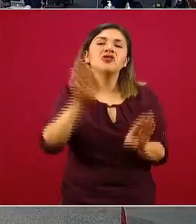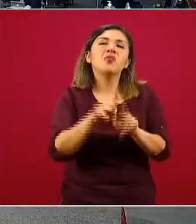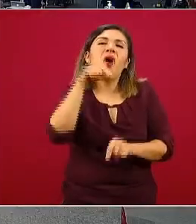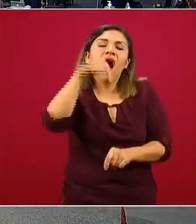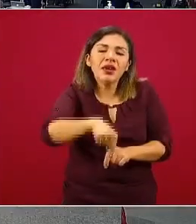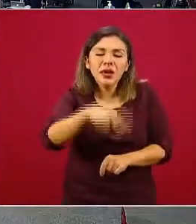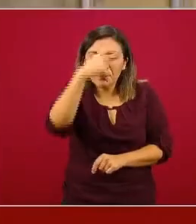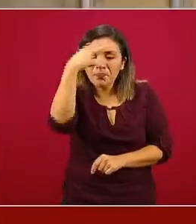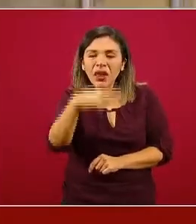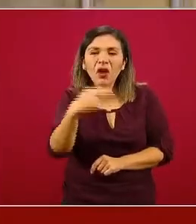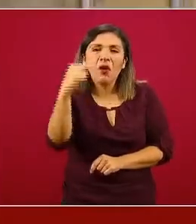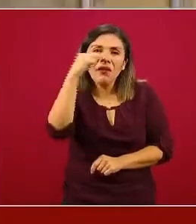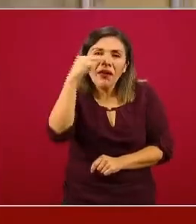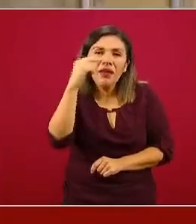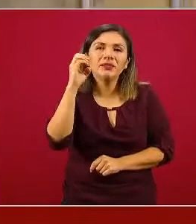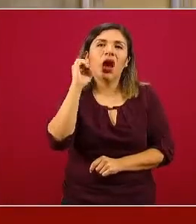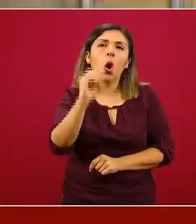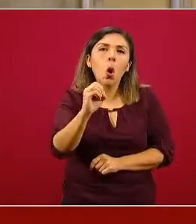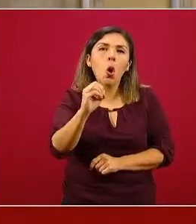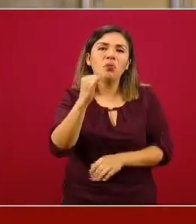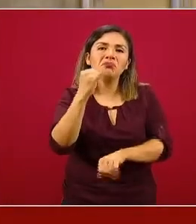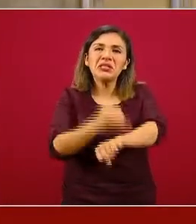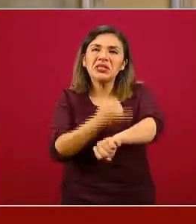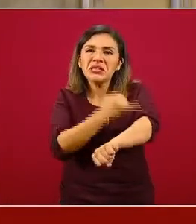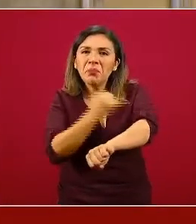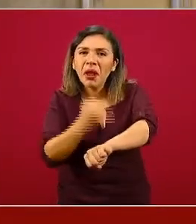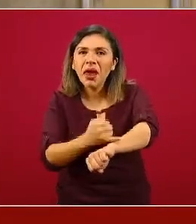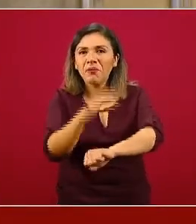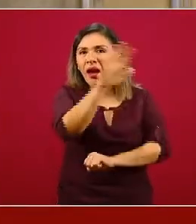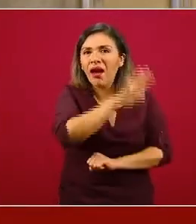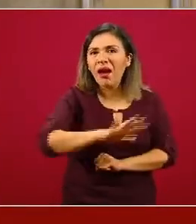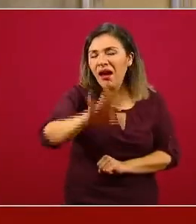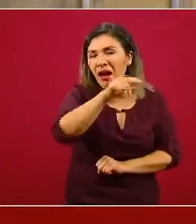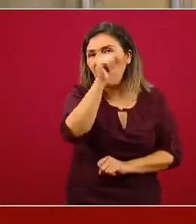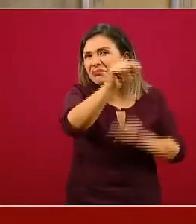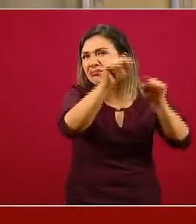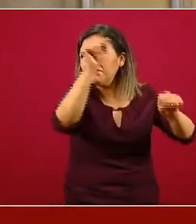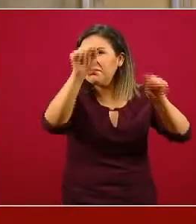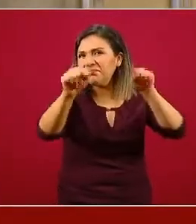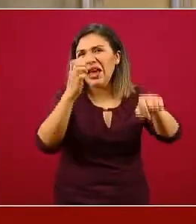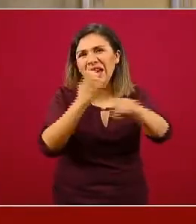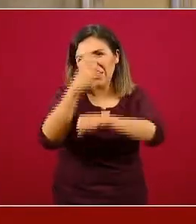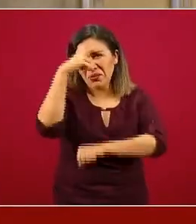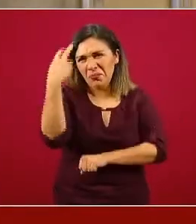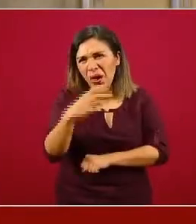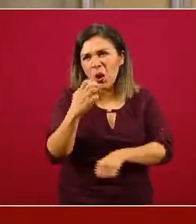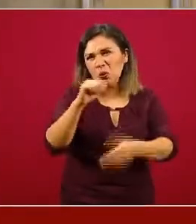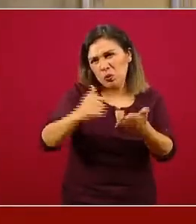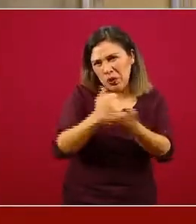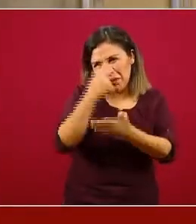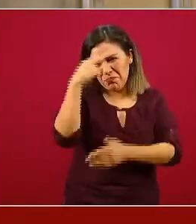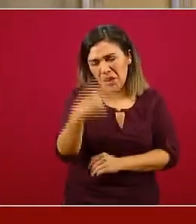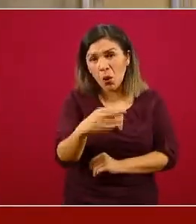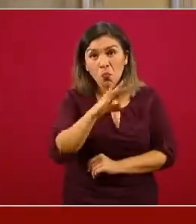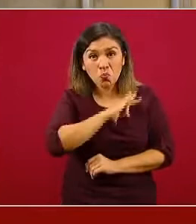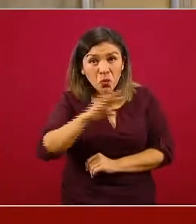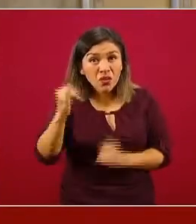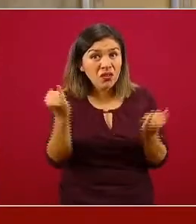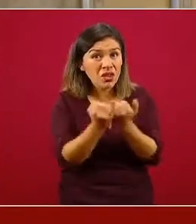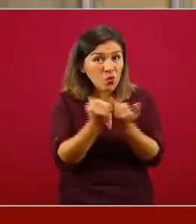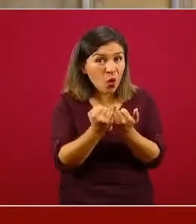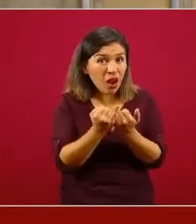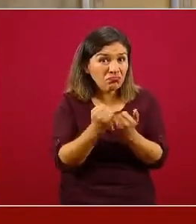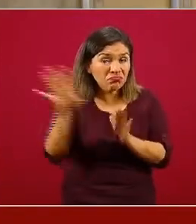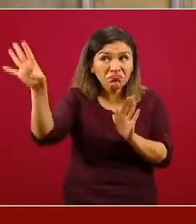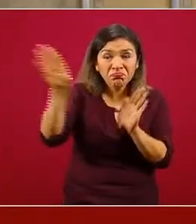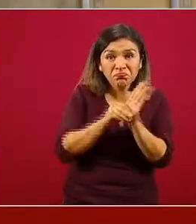Nezahualcóyotl, Iztapalapa, estas partes de lo que es Estado de México y Ciudad de México? ¿Puede darse un caso así